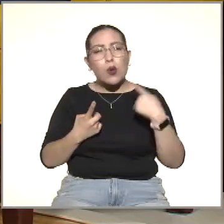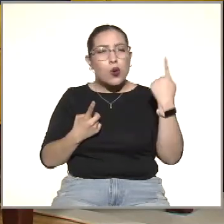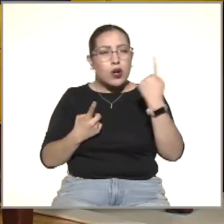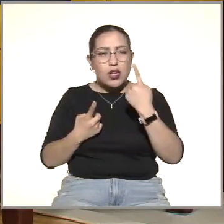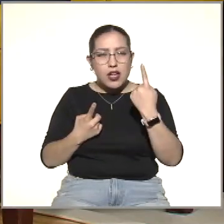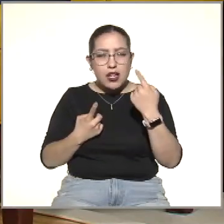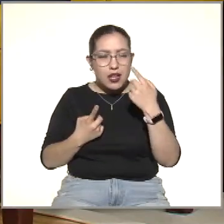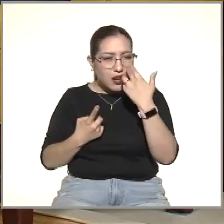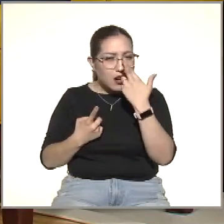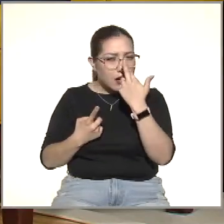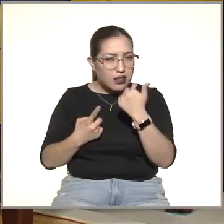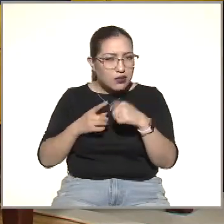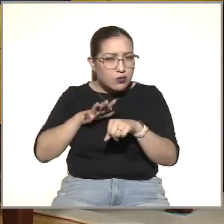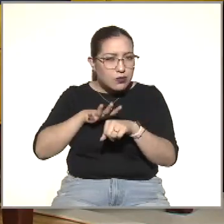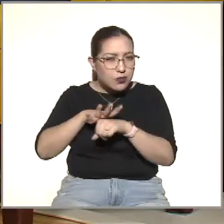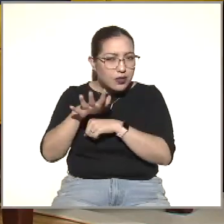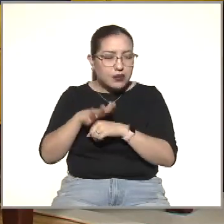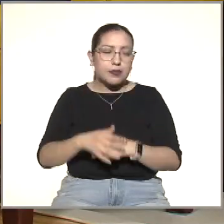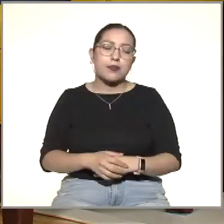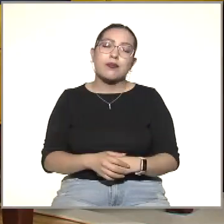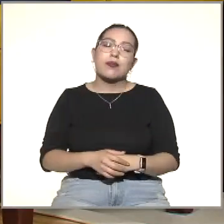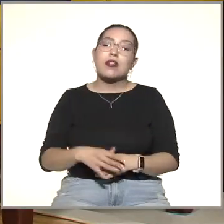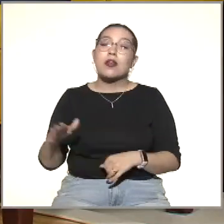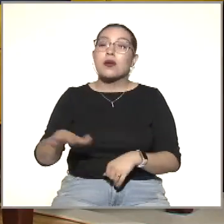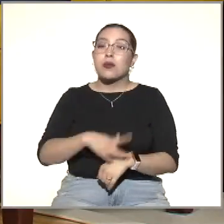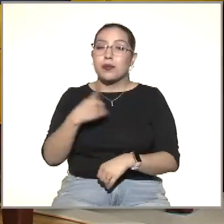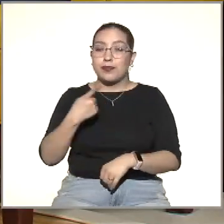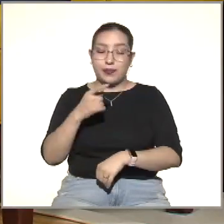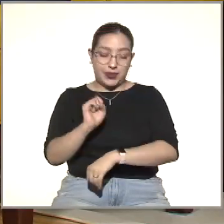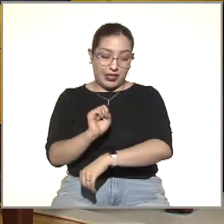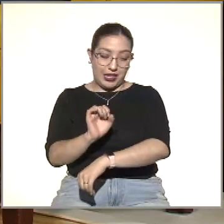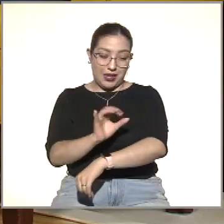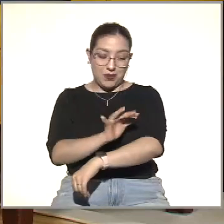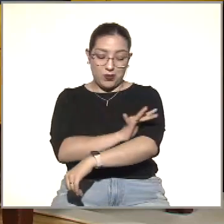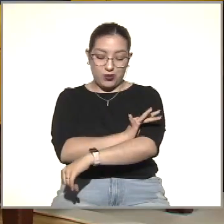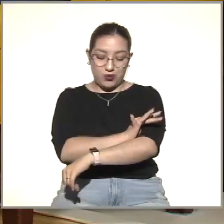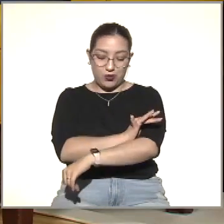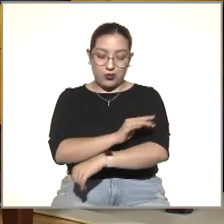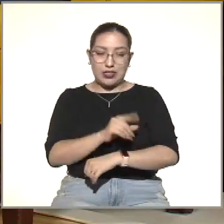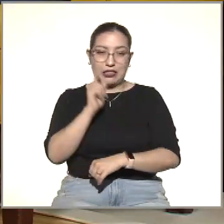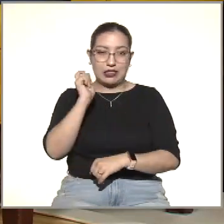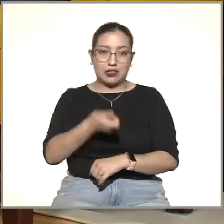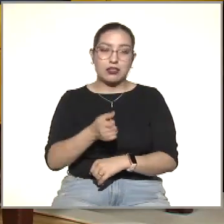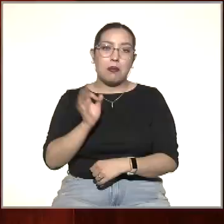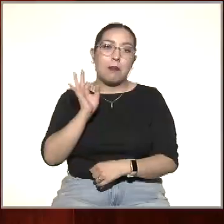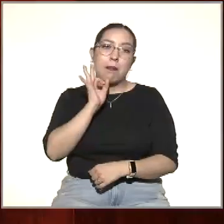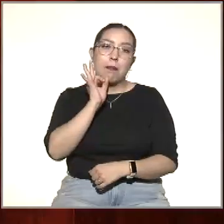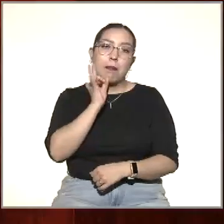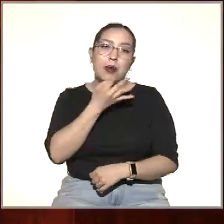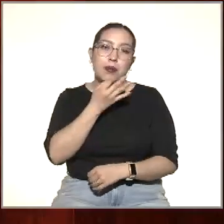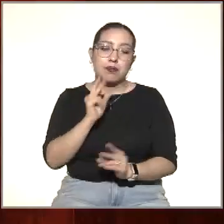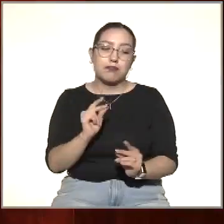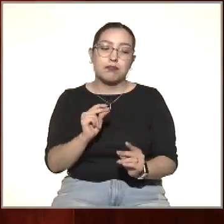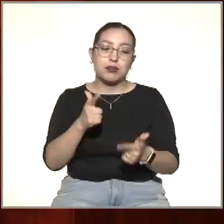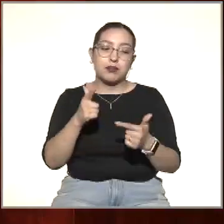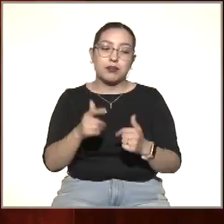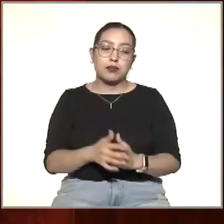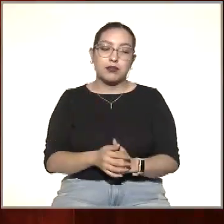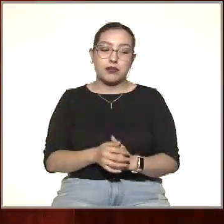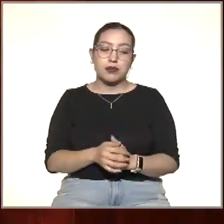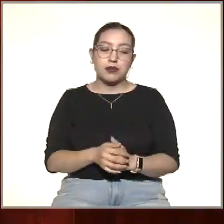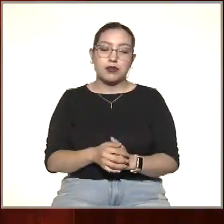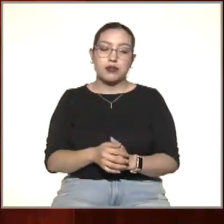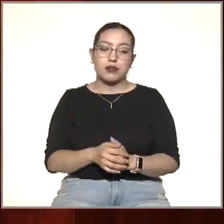porque sabemos que con las emociones, ¿no? Las emociones son instantáneas. Y si no tenemos un